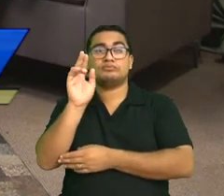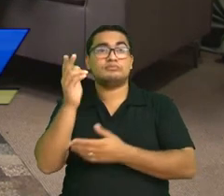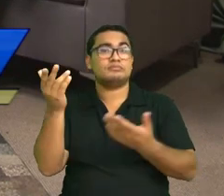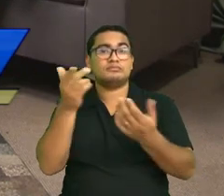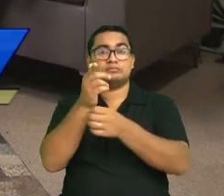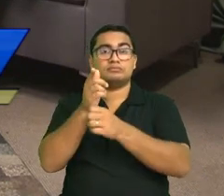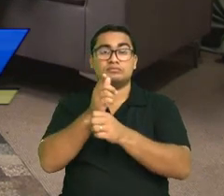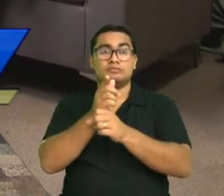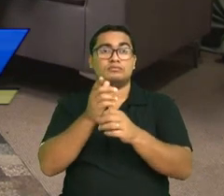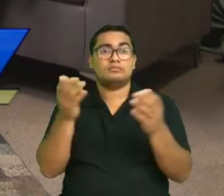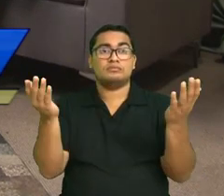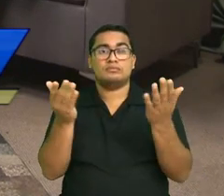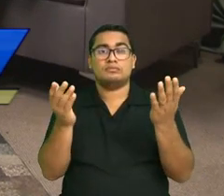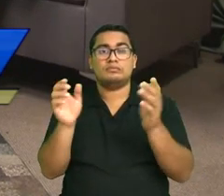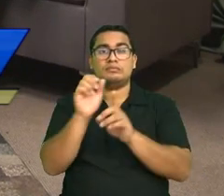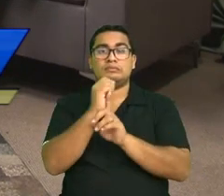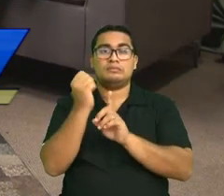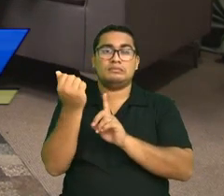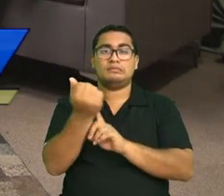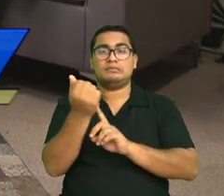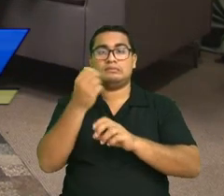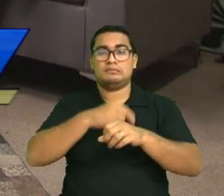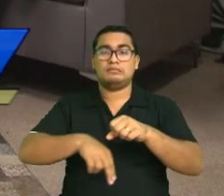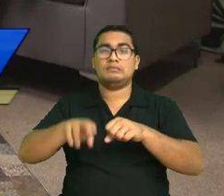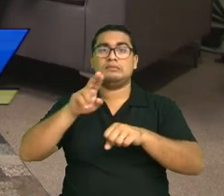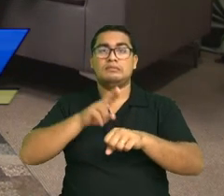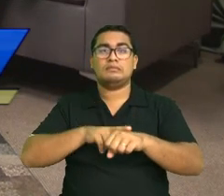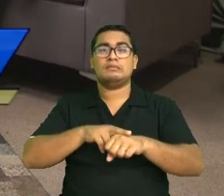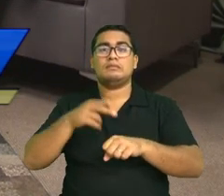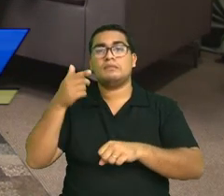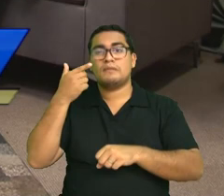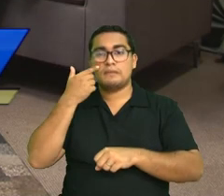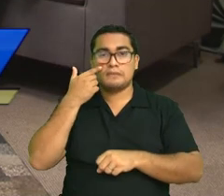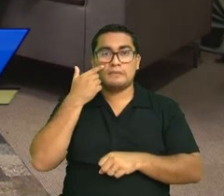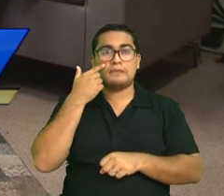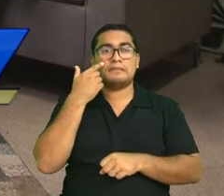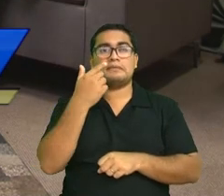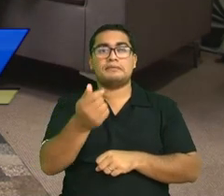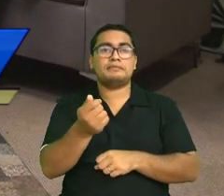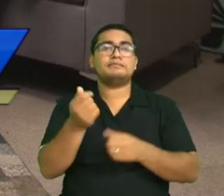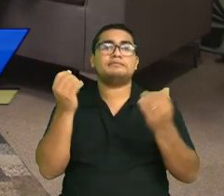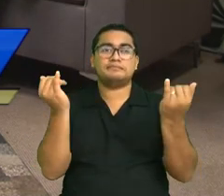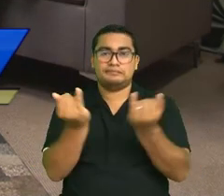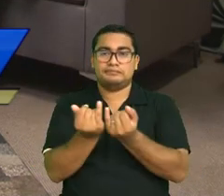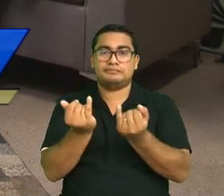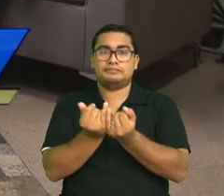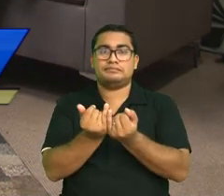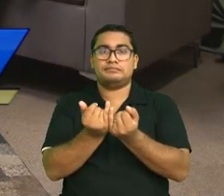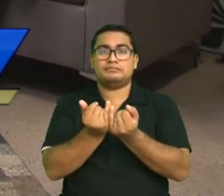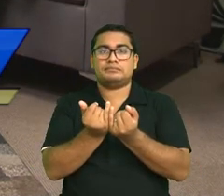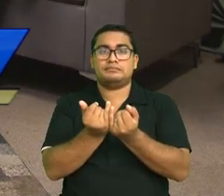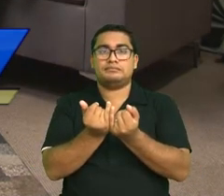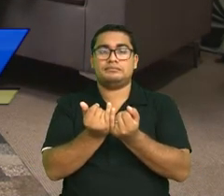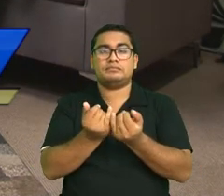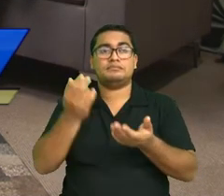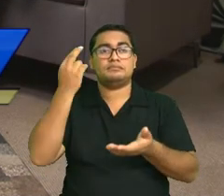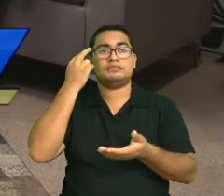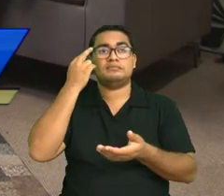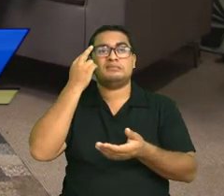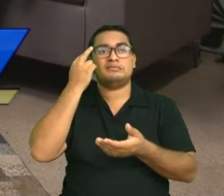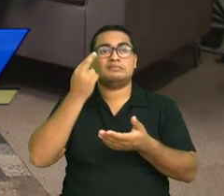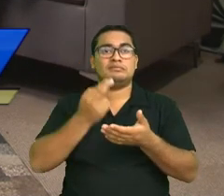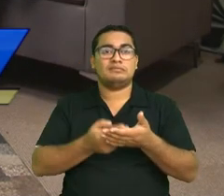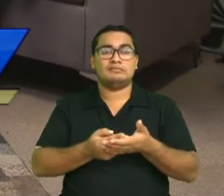Nacional ha hecho reconocimiento, pero también ha hecho momentos de conmemoración.